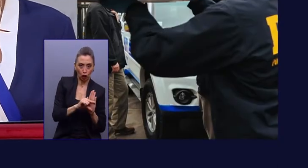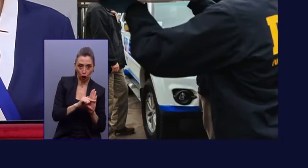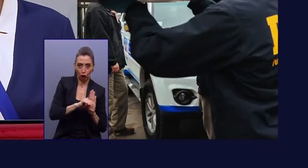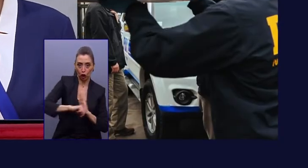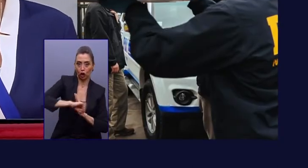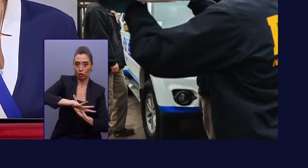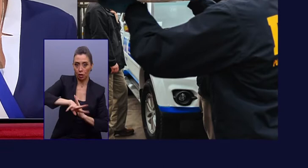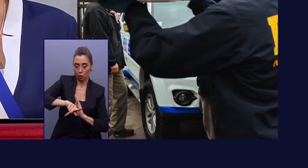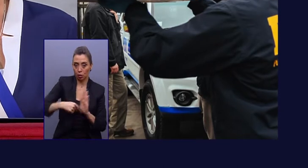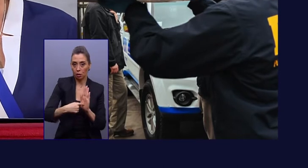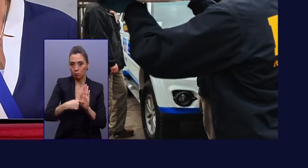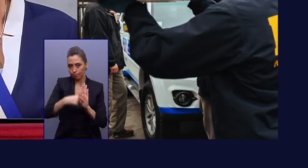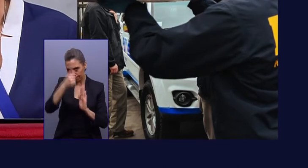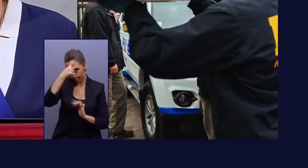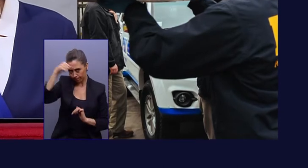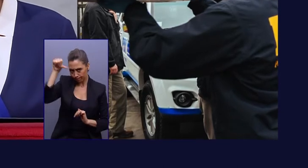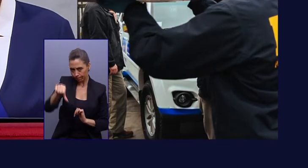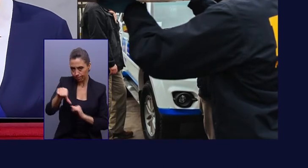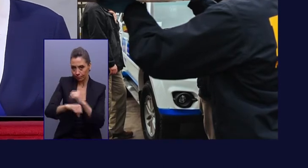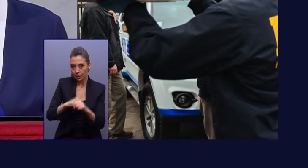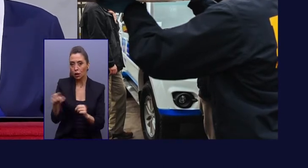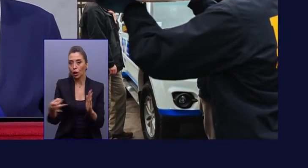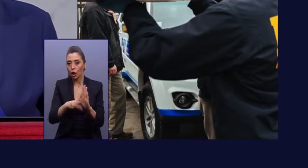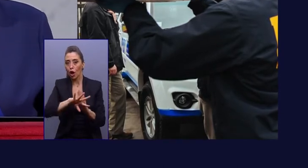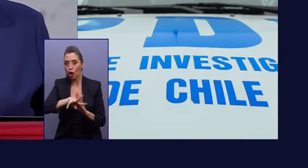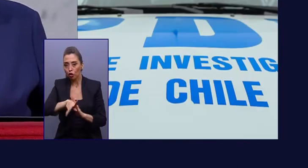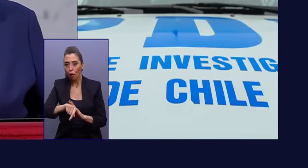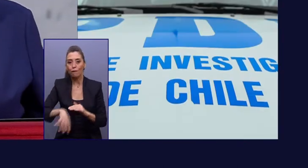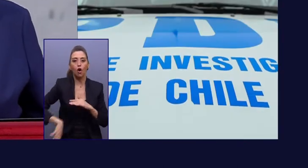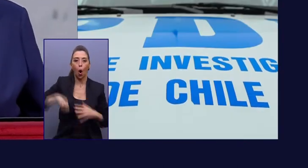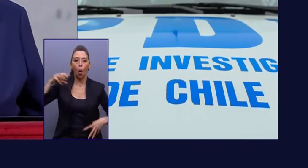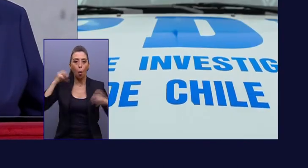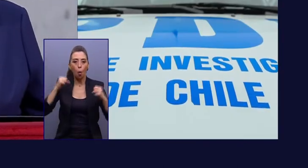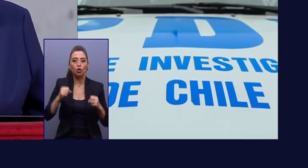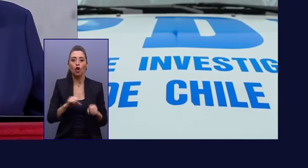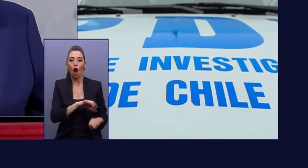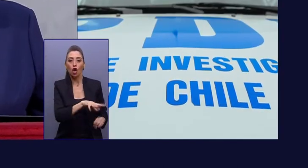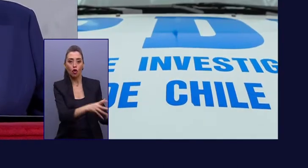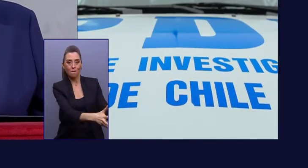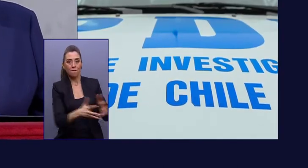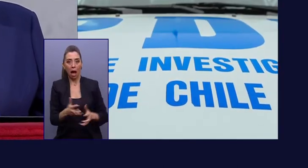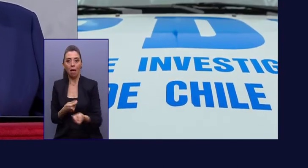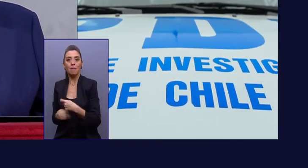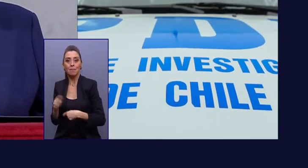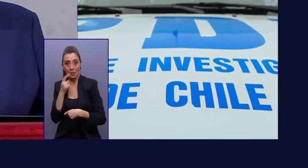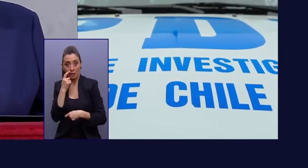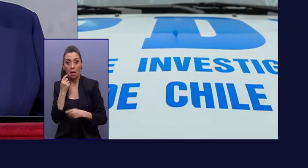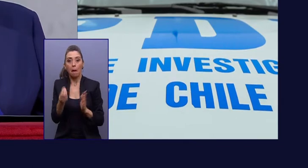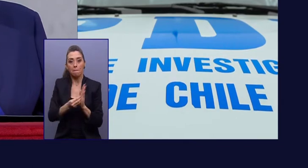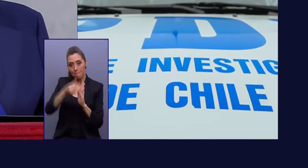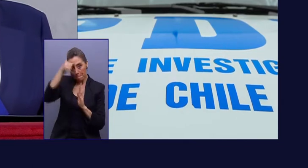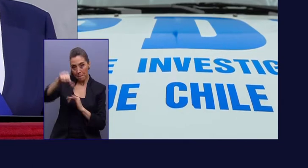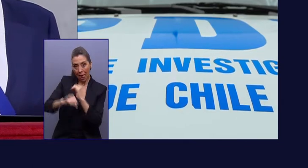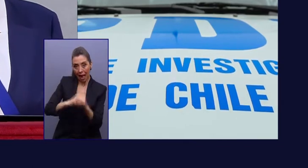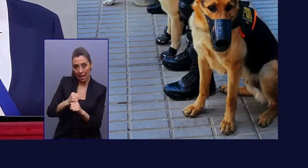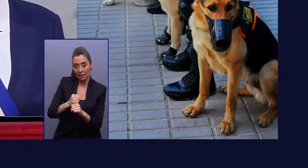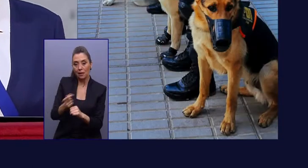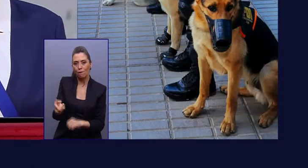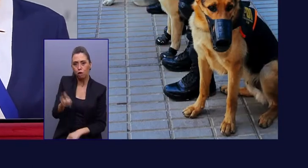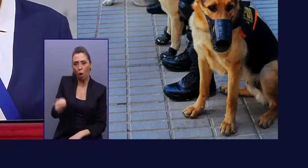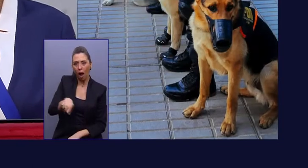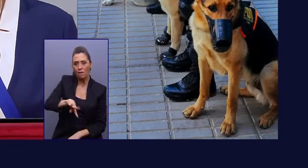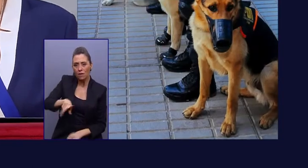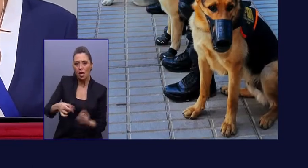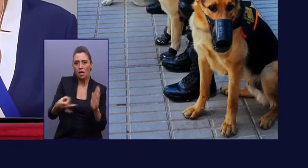facilitamos la aplicación efectiva de penas para los delitos de robo, hurto y receptación y aumentamos las penas para los reincidentes, así como